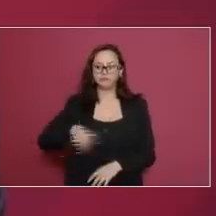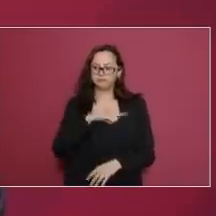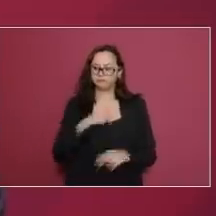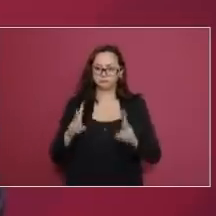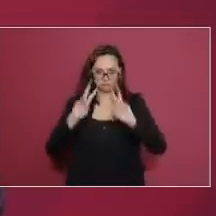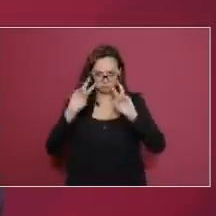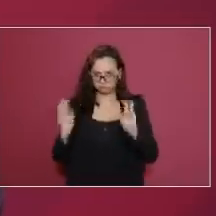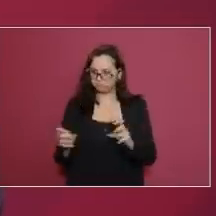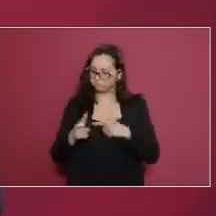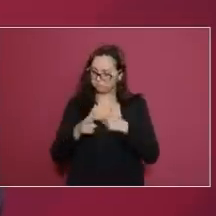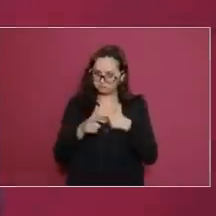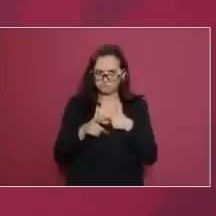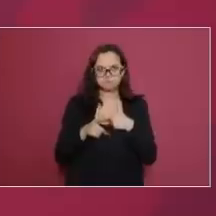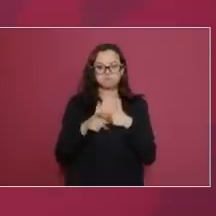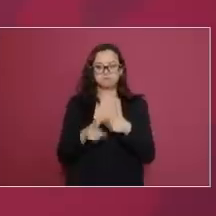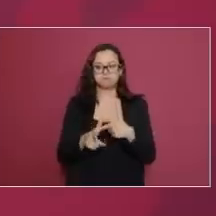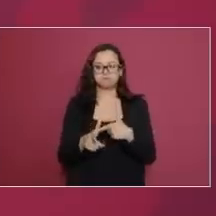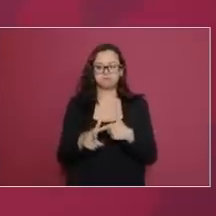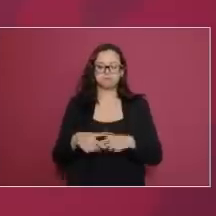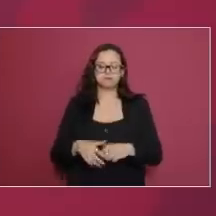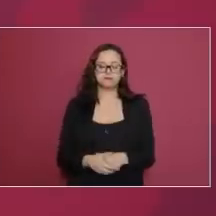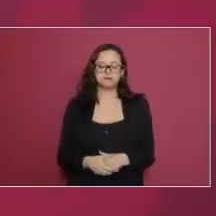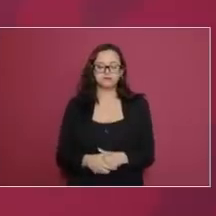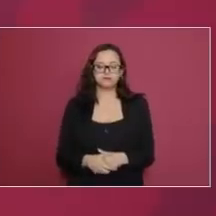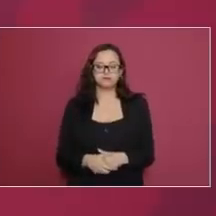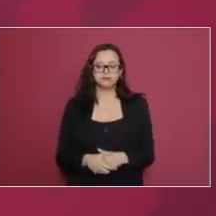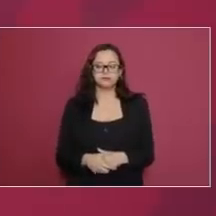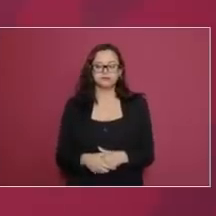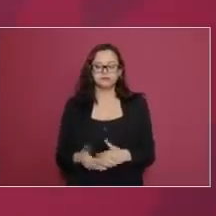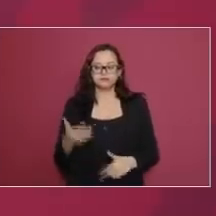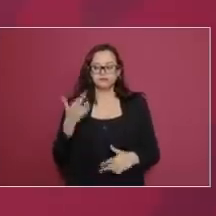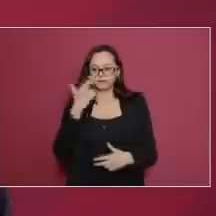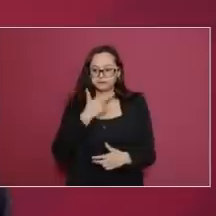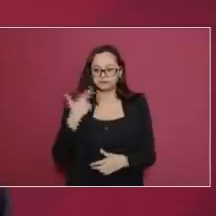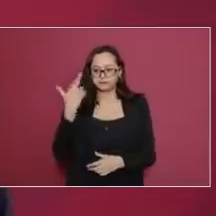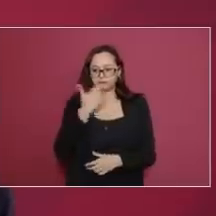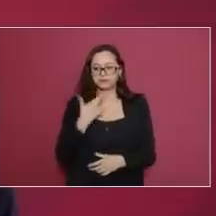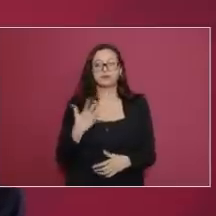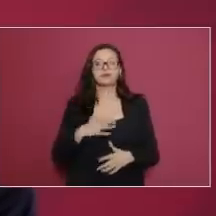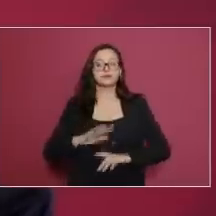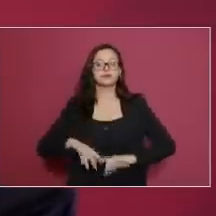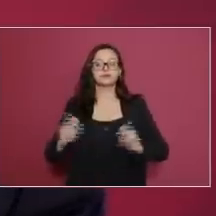¿sí? Vamos a